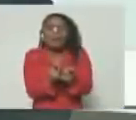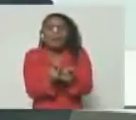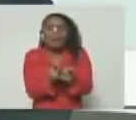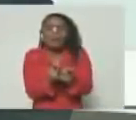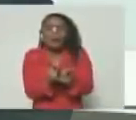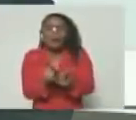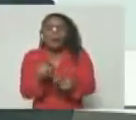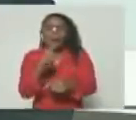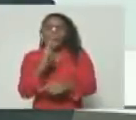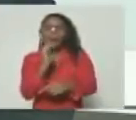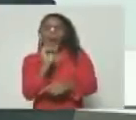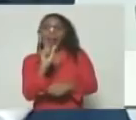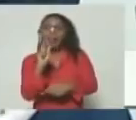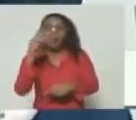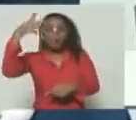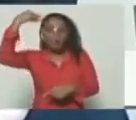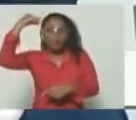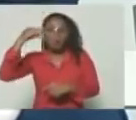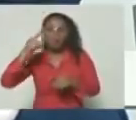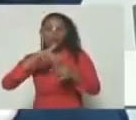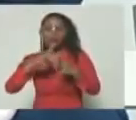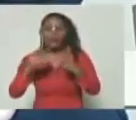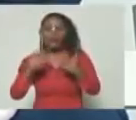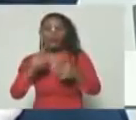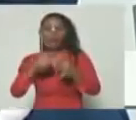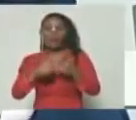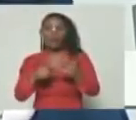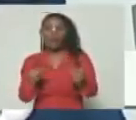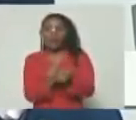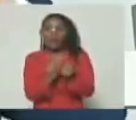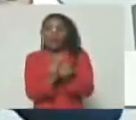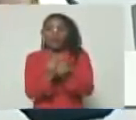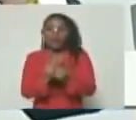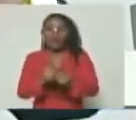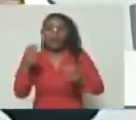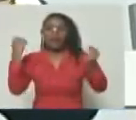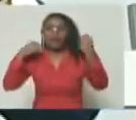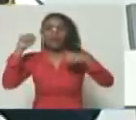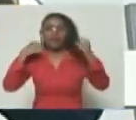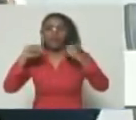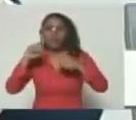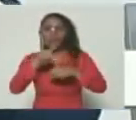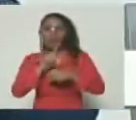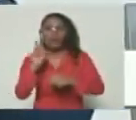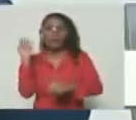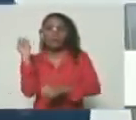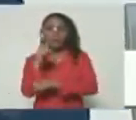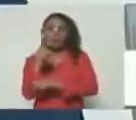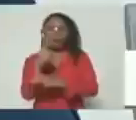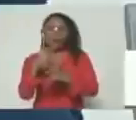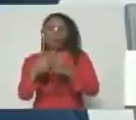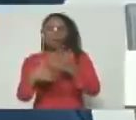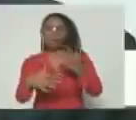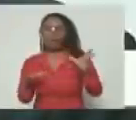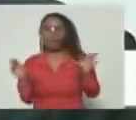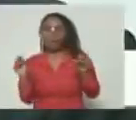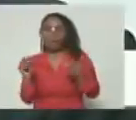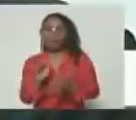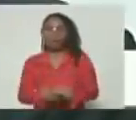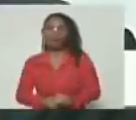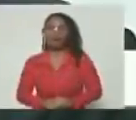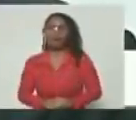Brito, Parra, insurgimos, una rebelión. La rebelión de las regiones no son alacranes, colaboracionistas, ampones y